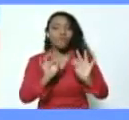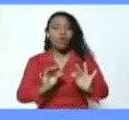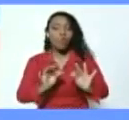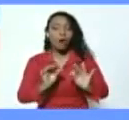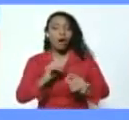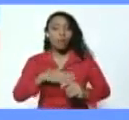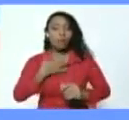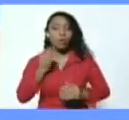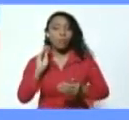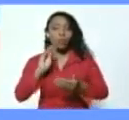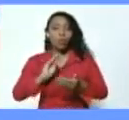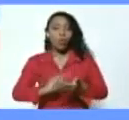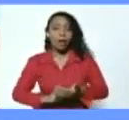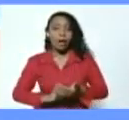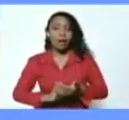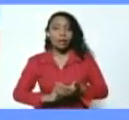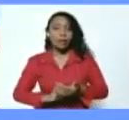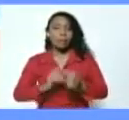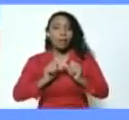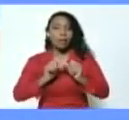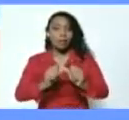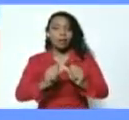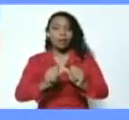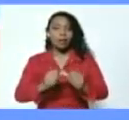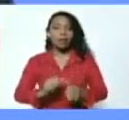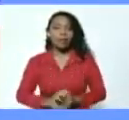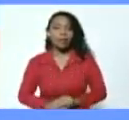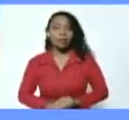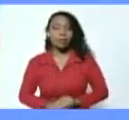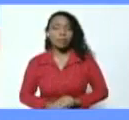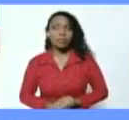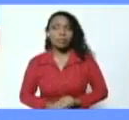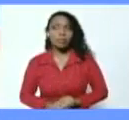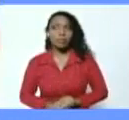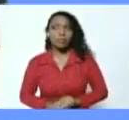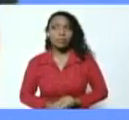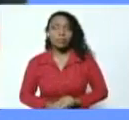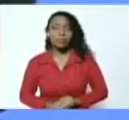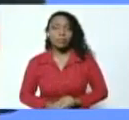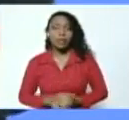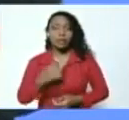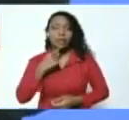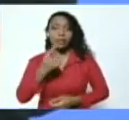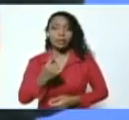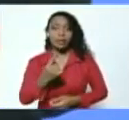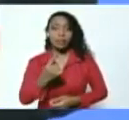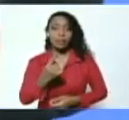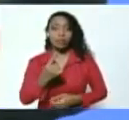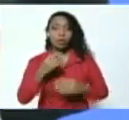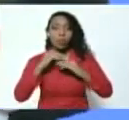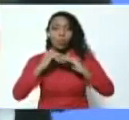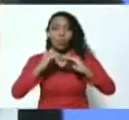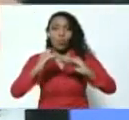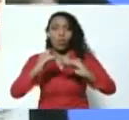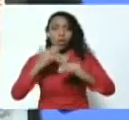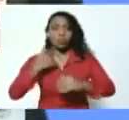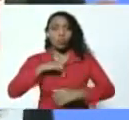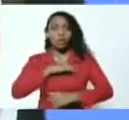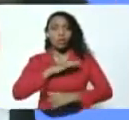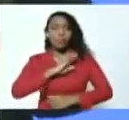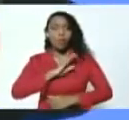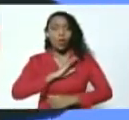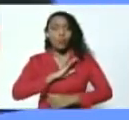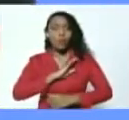pueden implementar, mantener ese modelo, decimos en el llano nuestro, a troche y